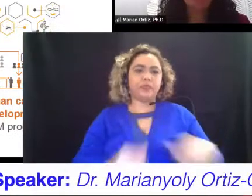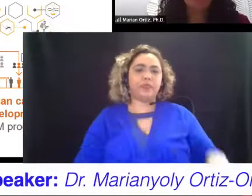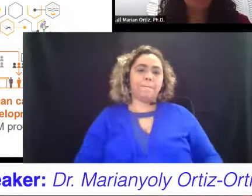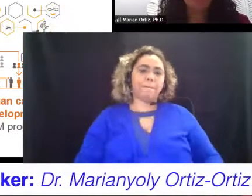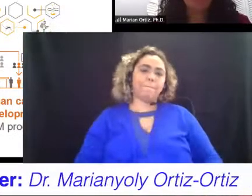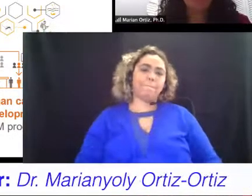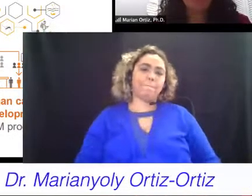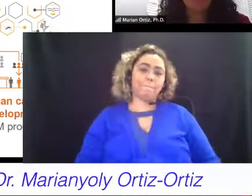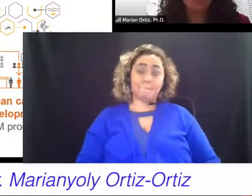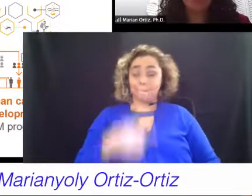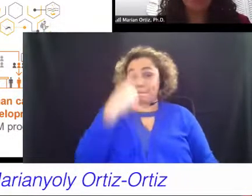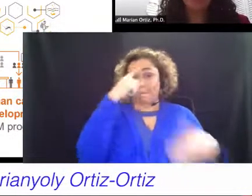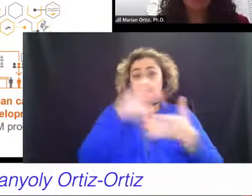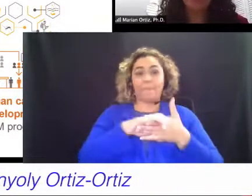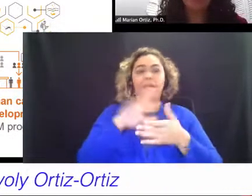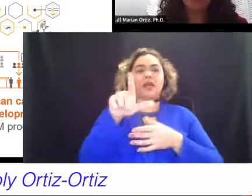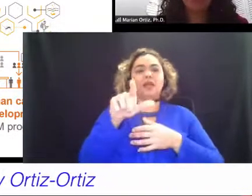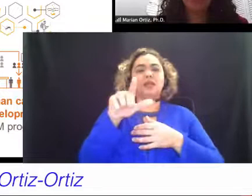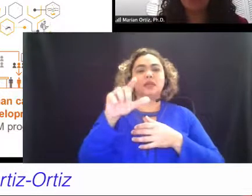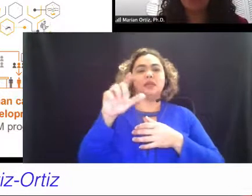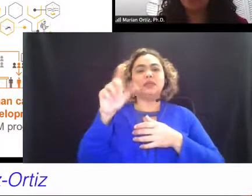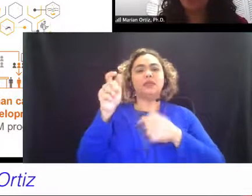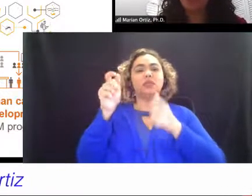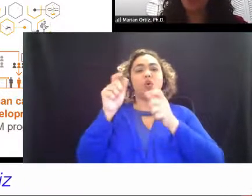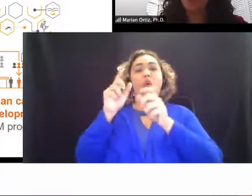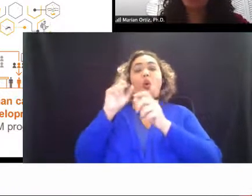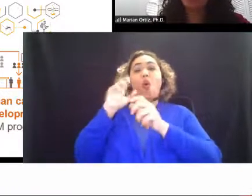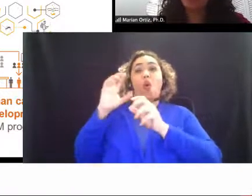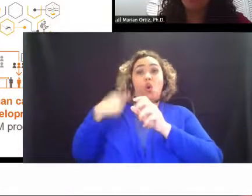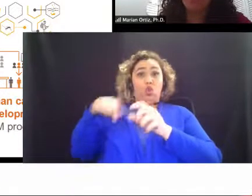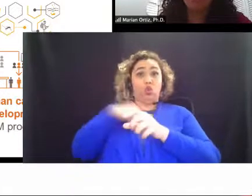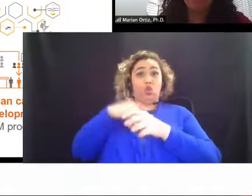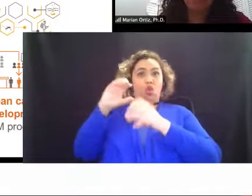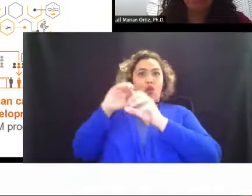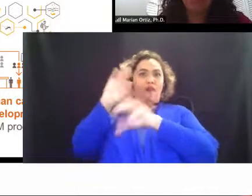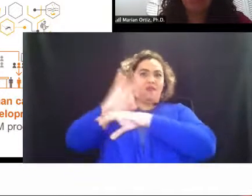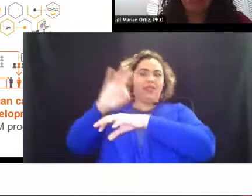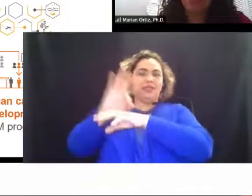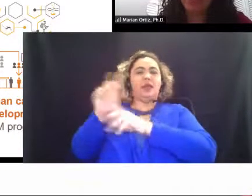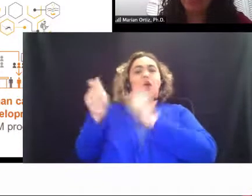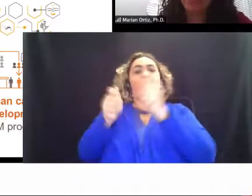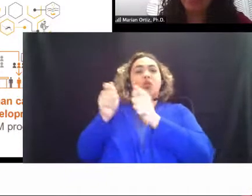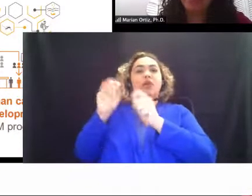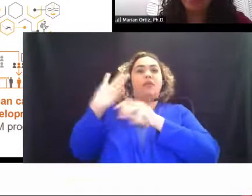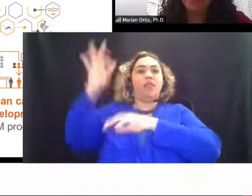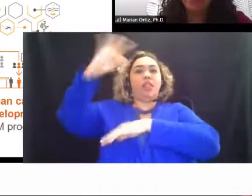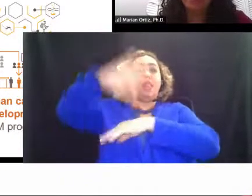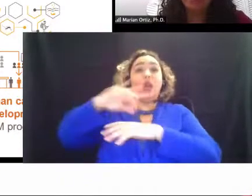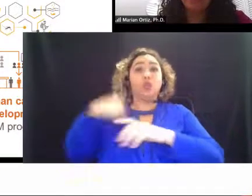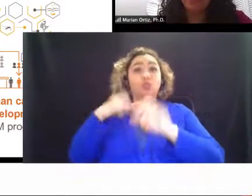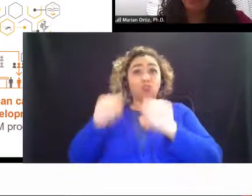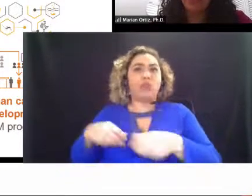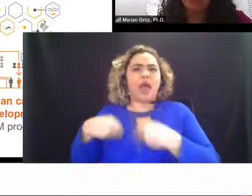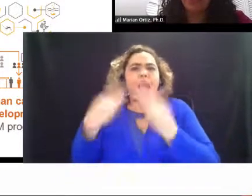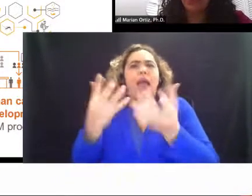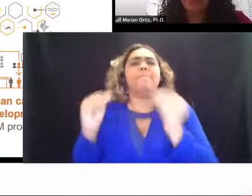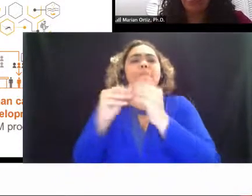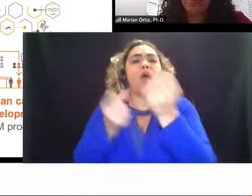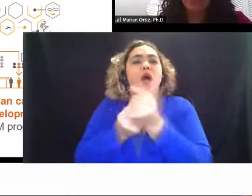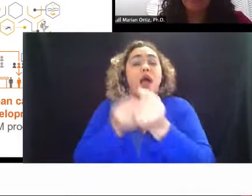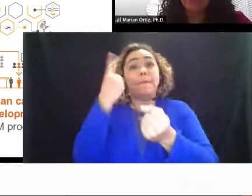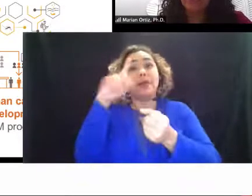¿verdad? Creo que la unidad de control de vectores tiene mucho que contribuir, pero parte de lo que hacemos es